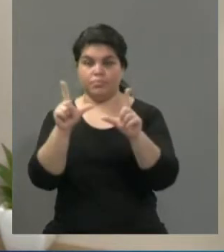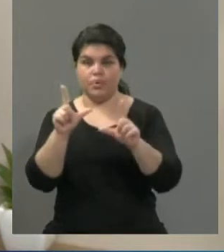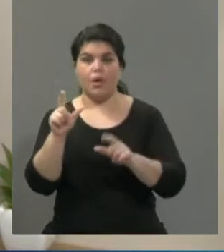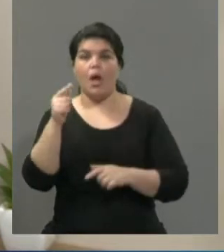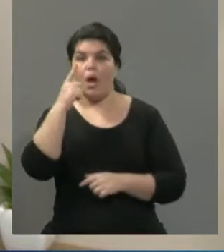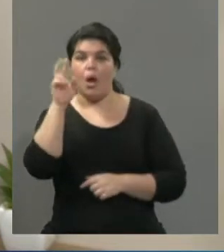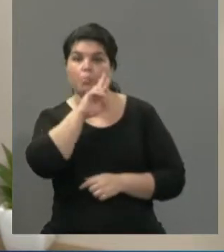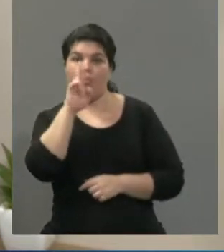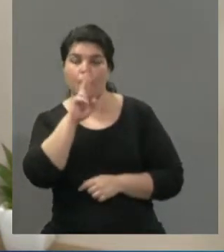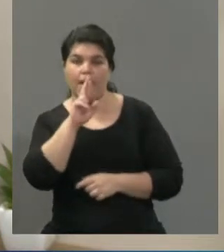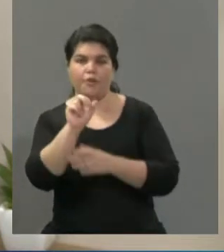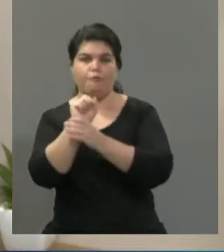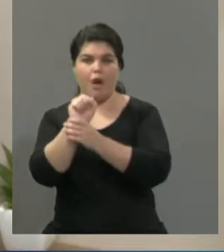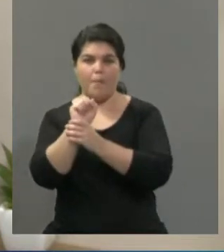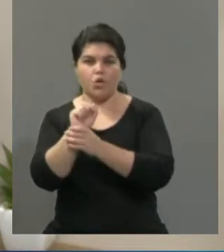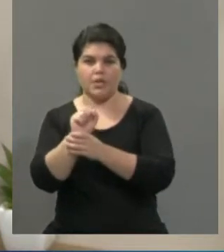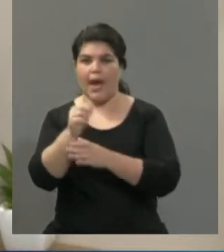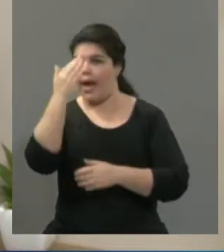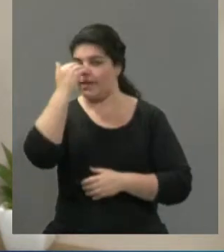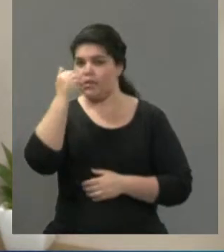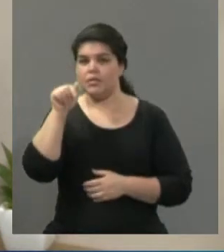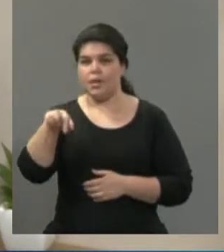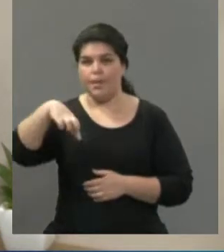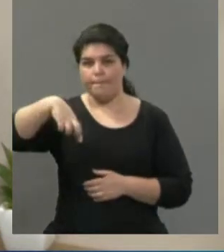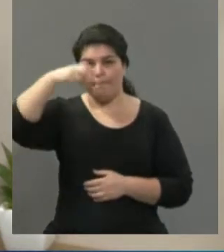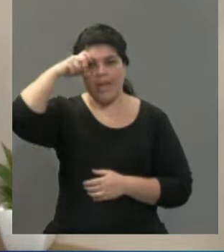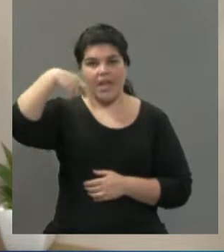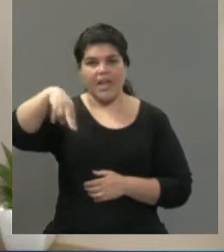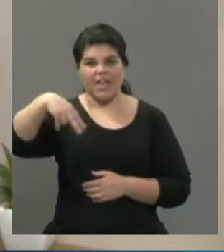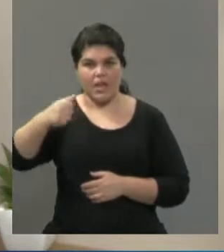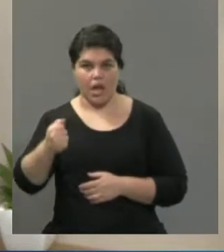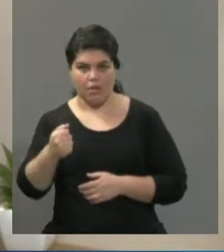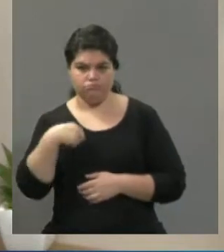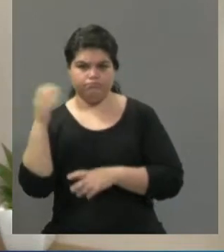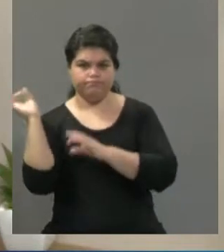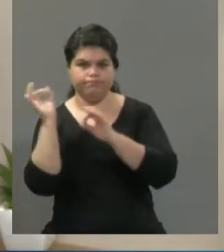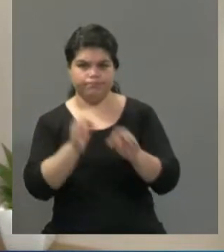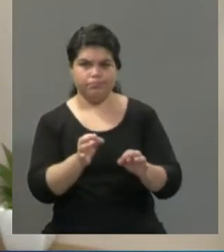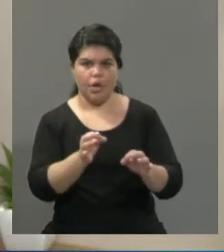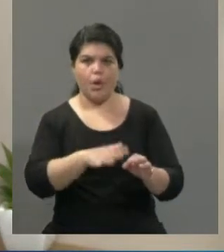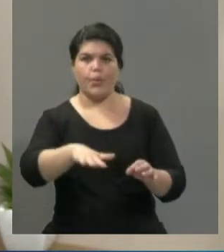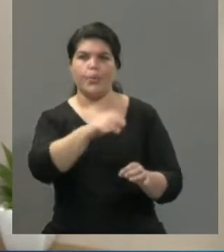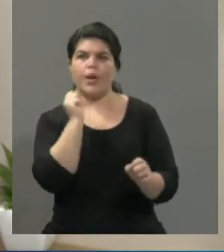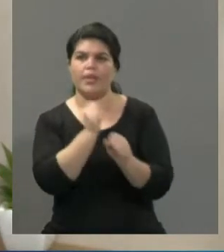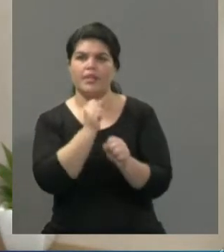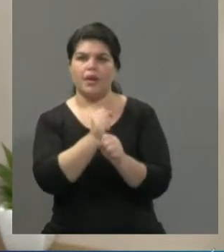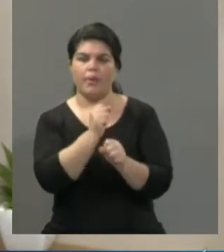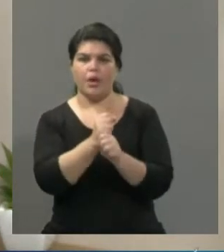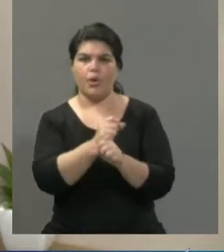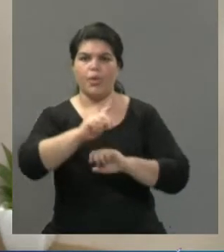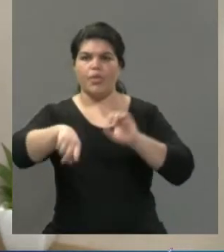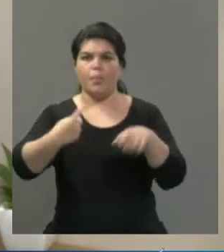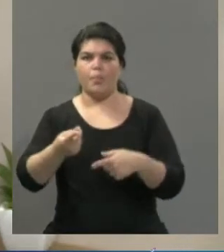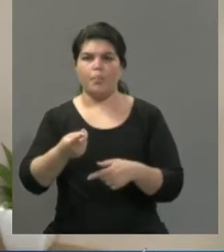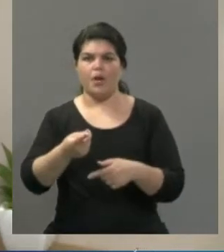fue al canal donde trabaja y a último momento no hizo el programa, decidió no